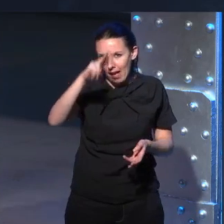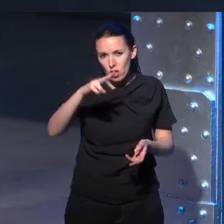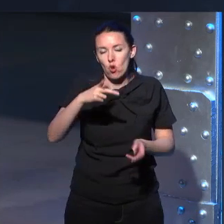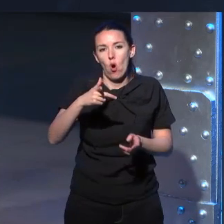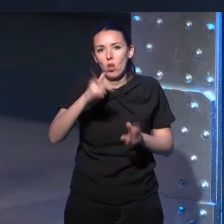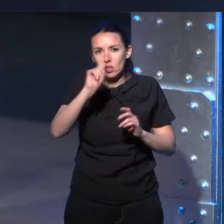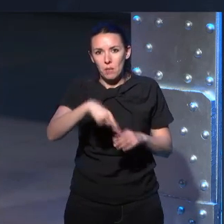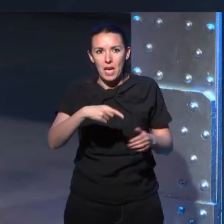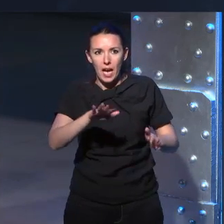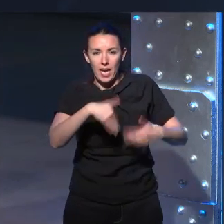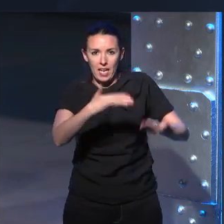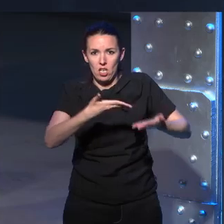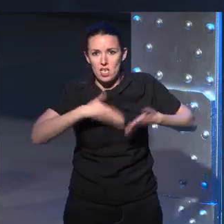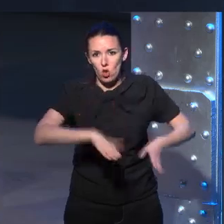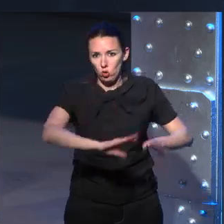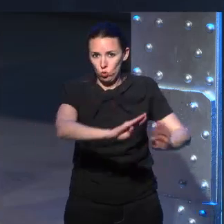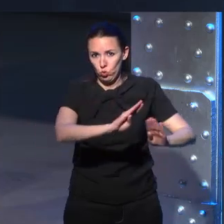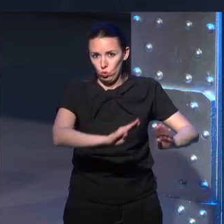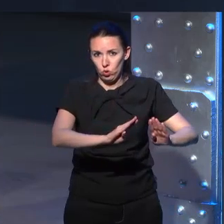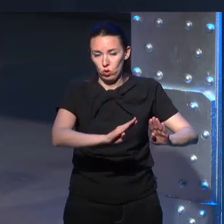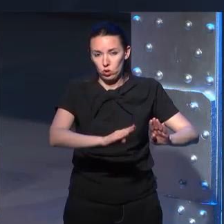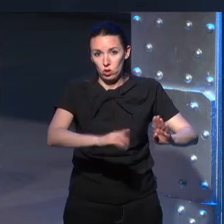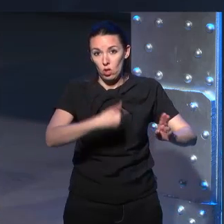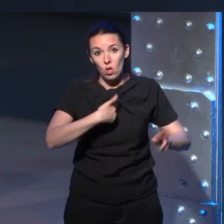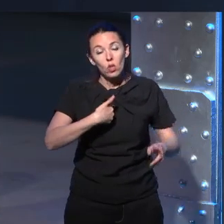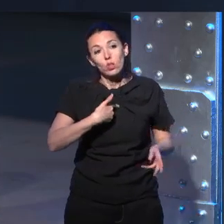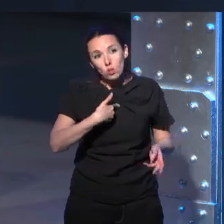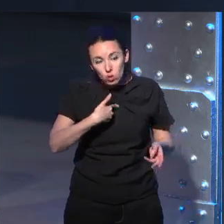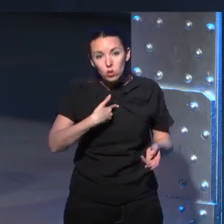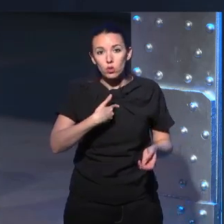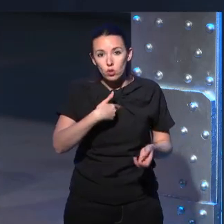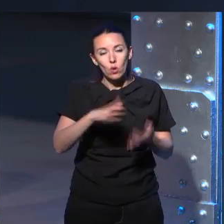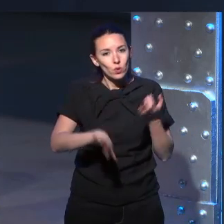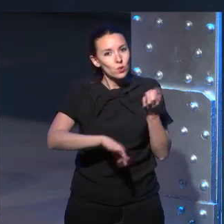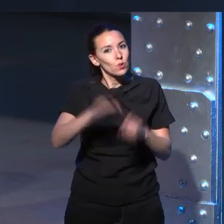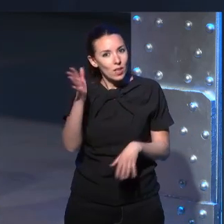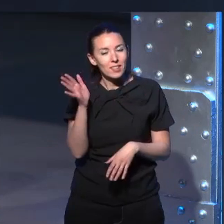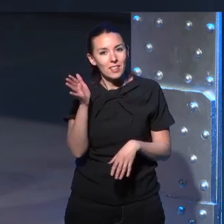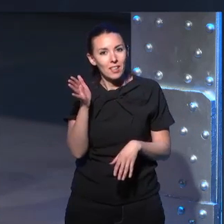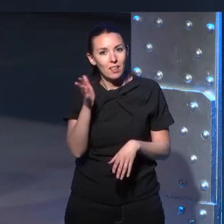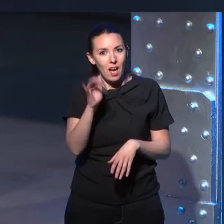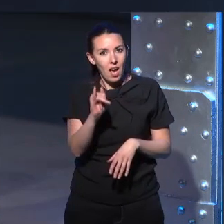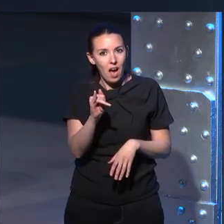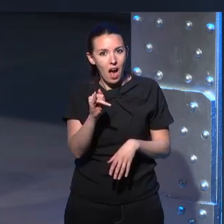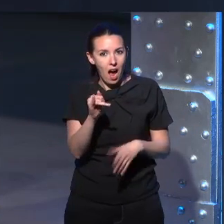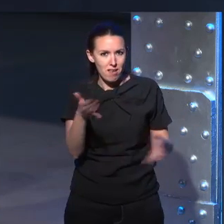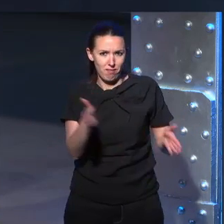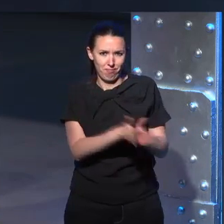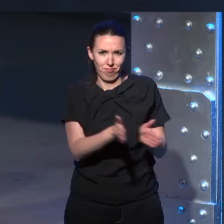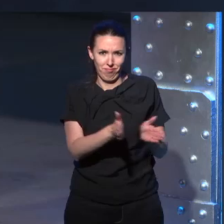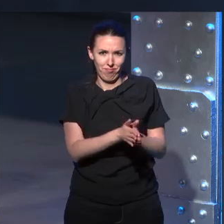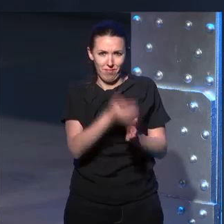la generosidad de sus hijos, yo que tuve la suerte de tener cuates